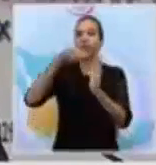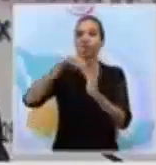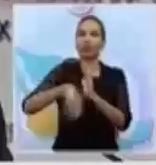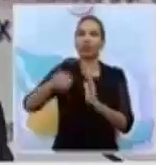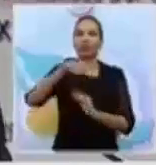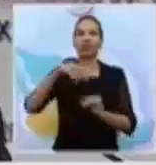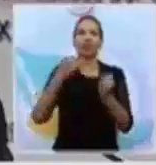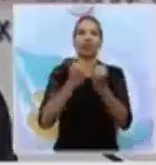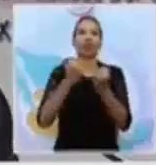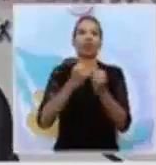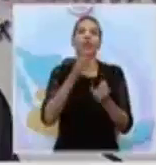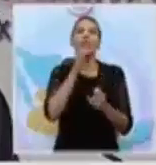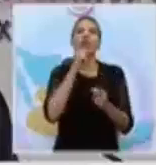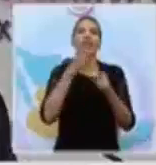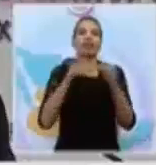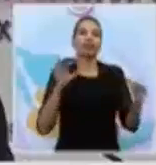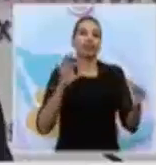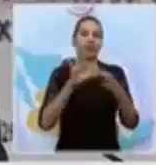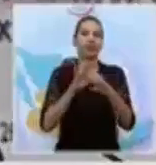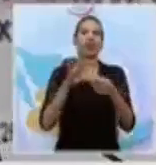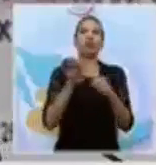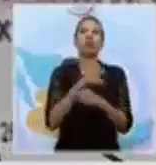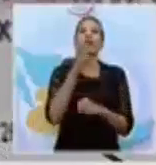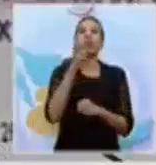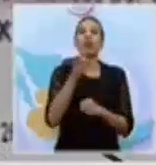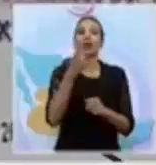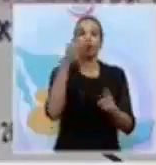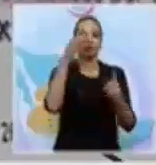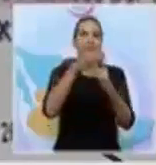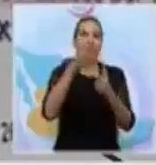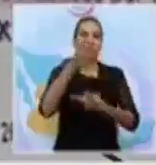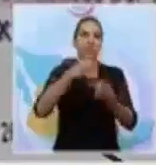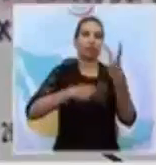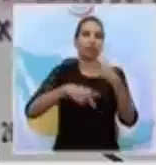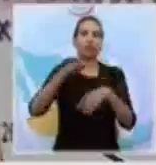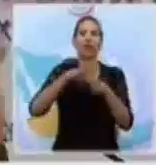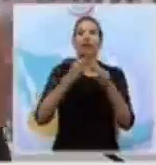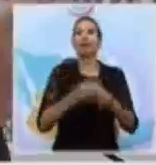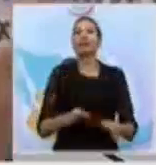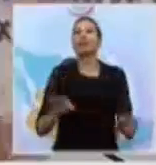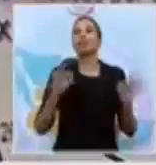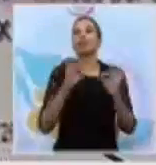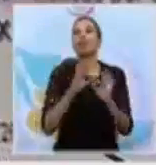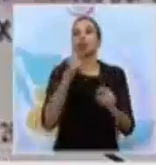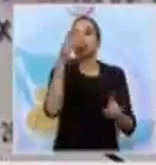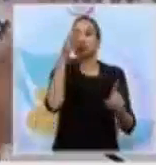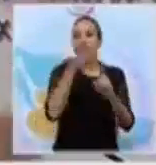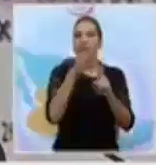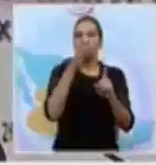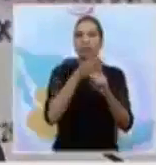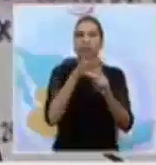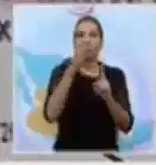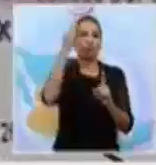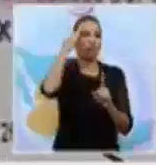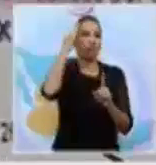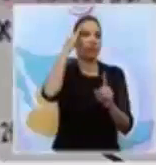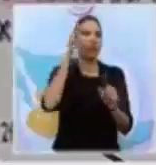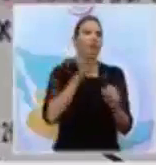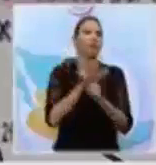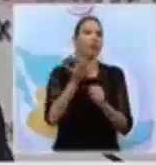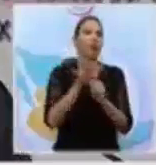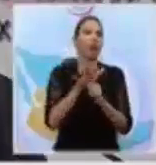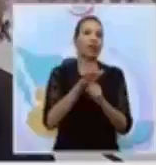ella y la enajenación. Por ello, los objetivos derivados centrales de este objetivo central